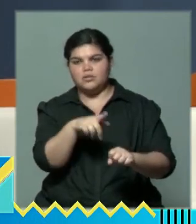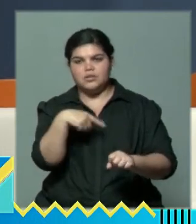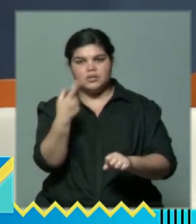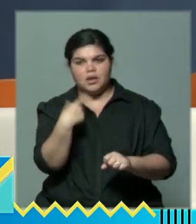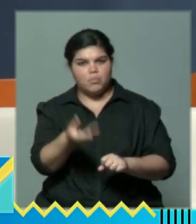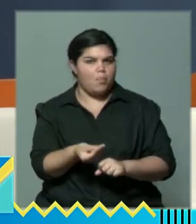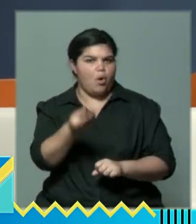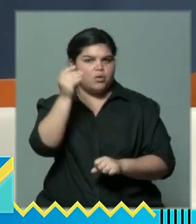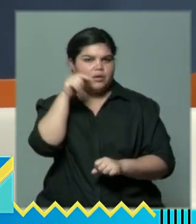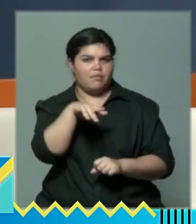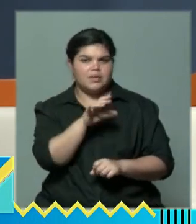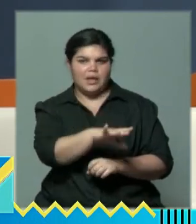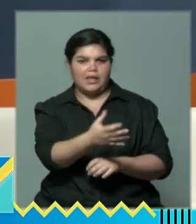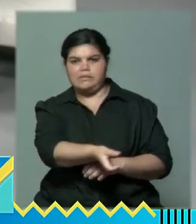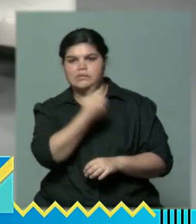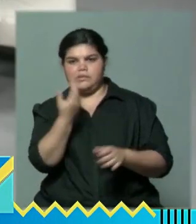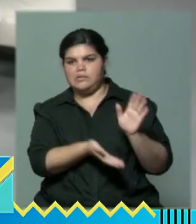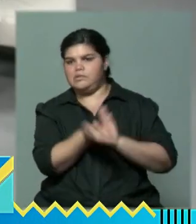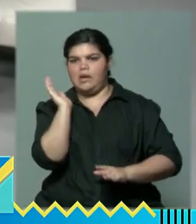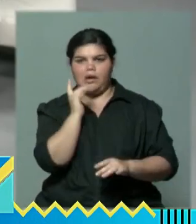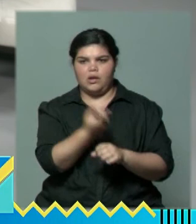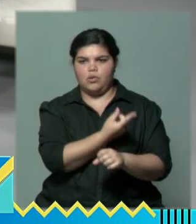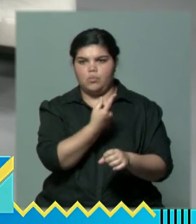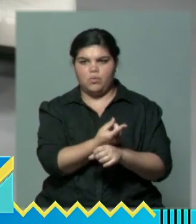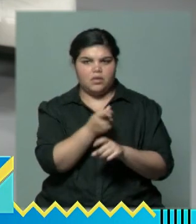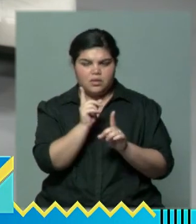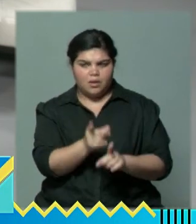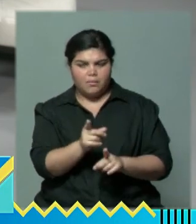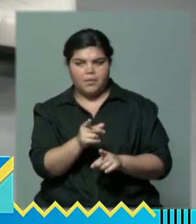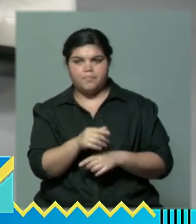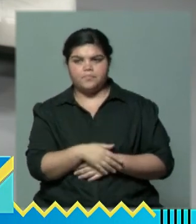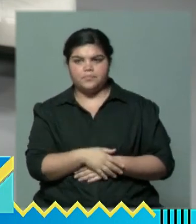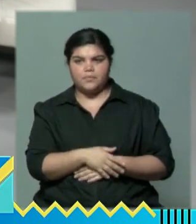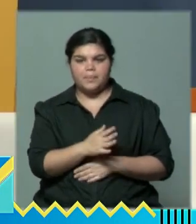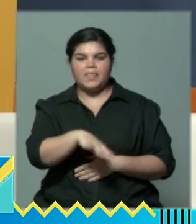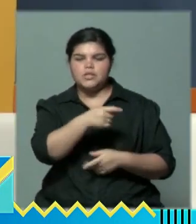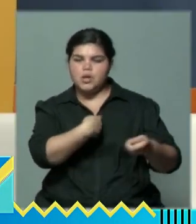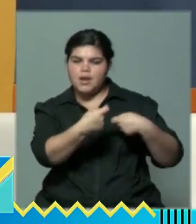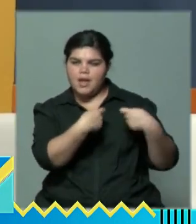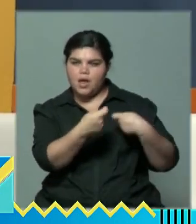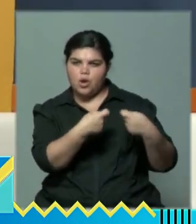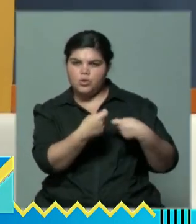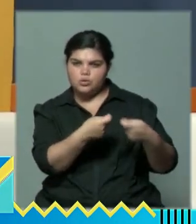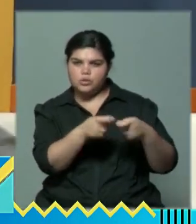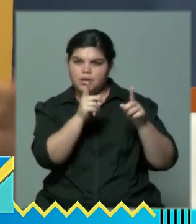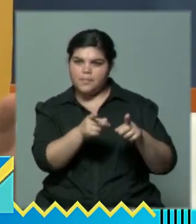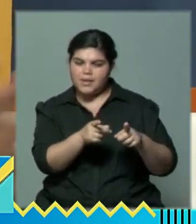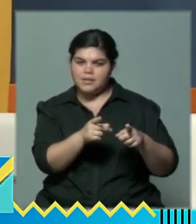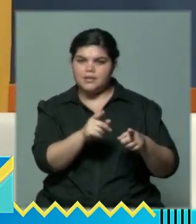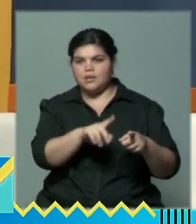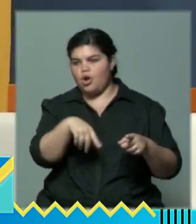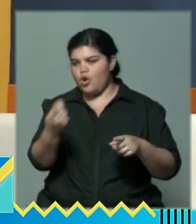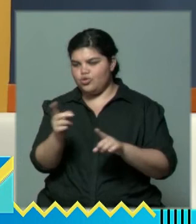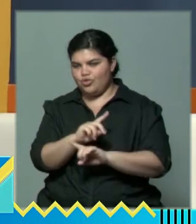nadie los toca, digamos. O sea, por lo general ahí tal vez coincido con el Tito, que por ahí a eso son un negocio donde es compartido con algunos sistemas y el otro no,